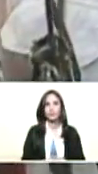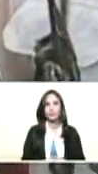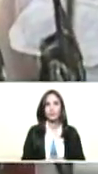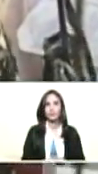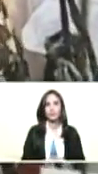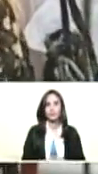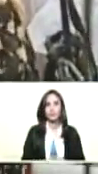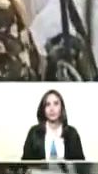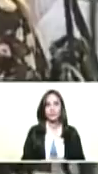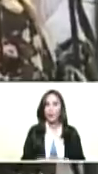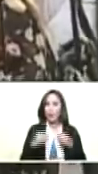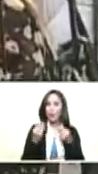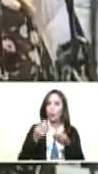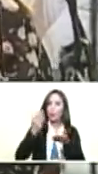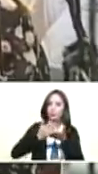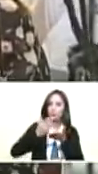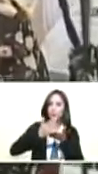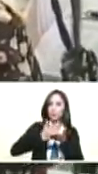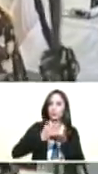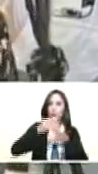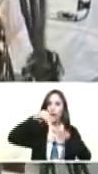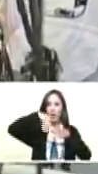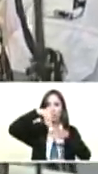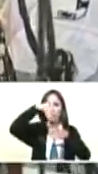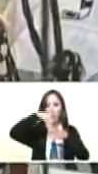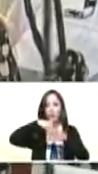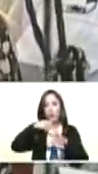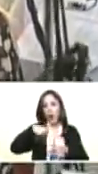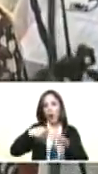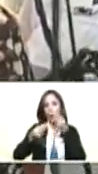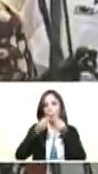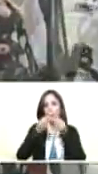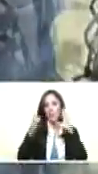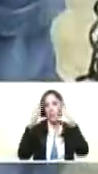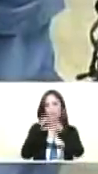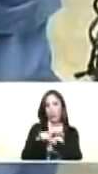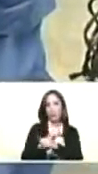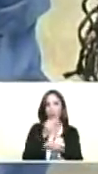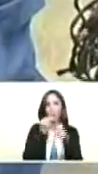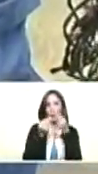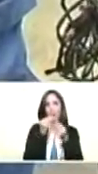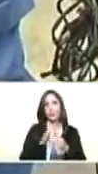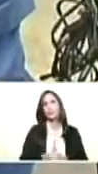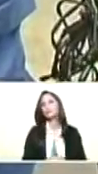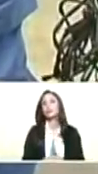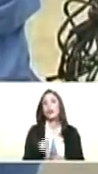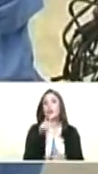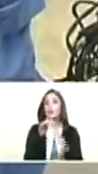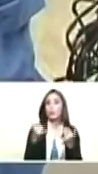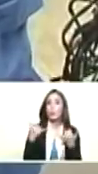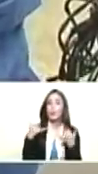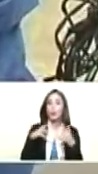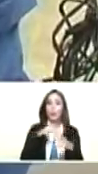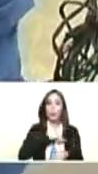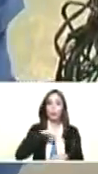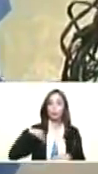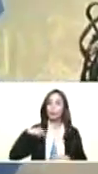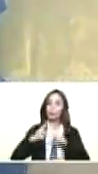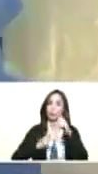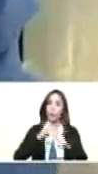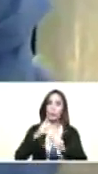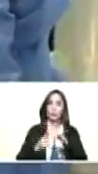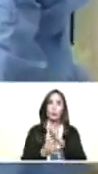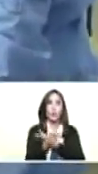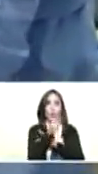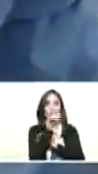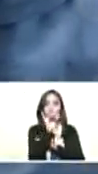así, rellenito, la cena de hoy. Ah, sí, semilla artesanal. Semilla artesanal, presidente. Esto es lo que hay que explicarle a